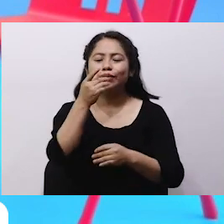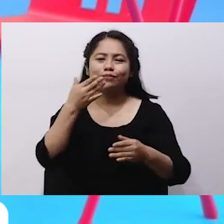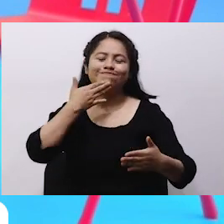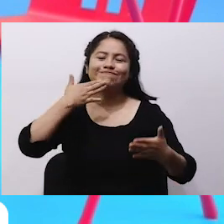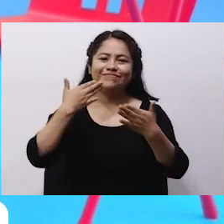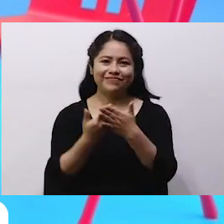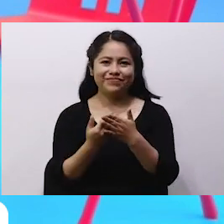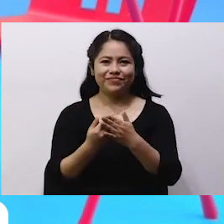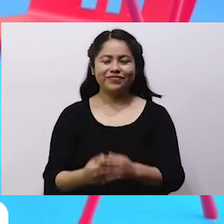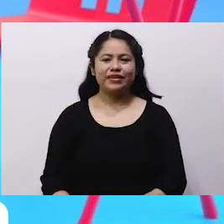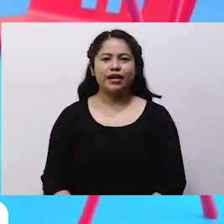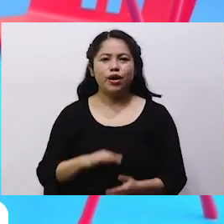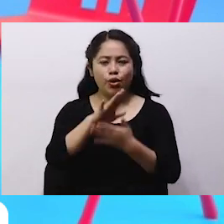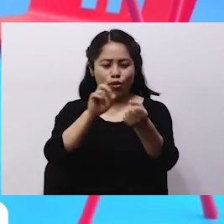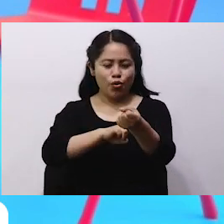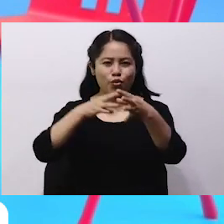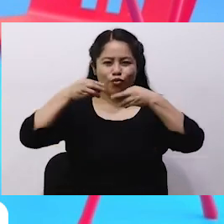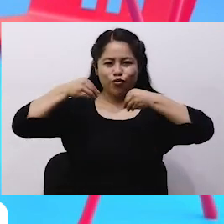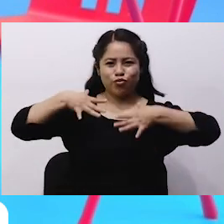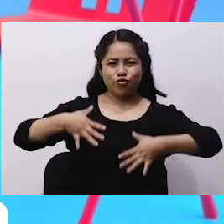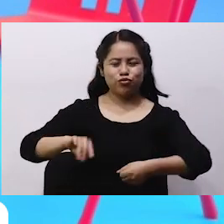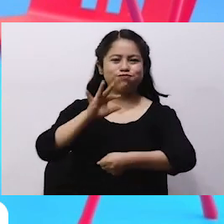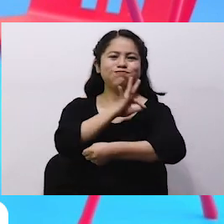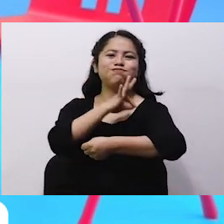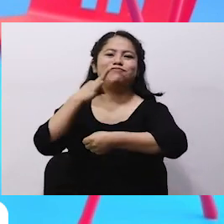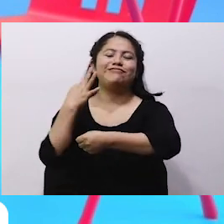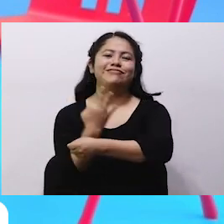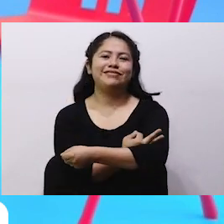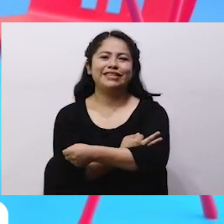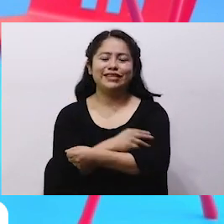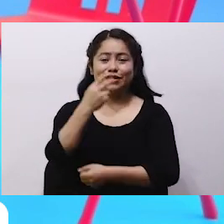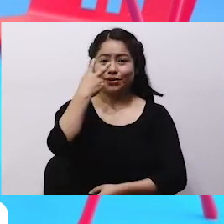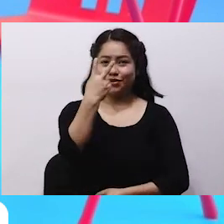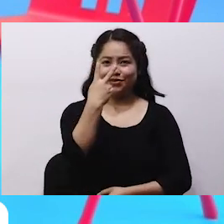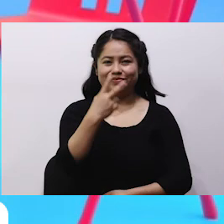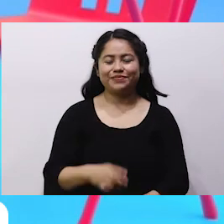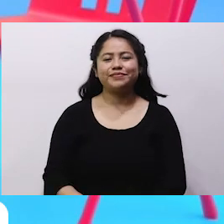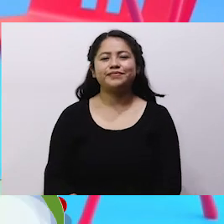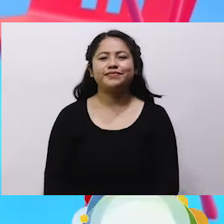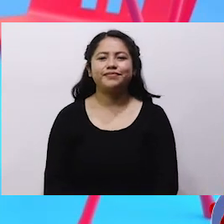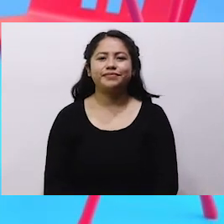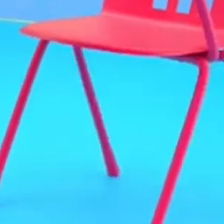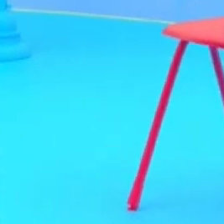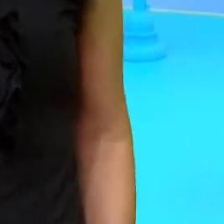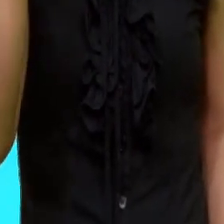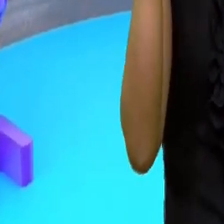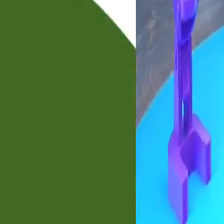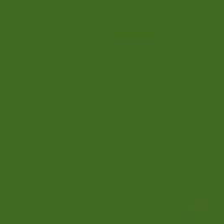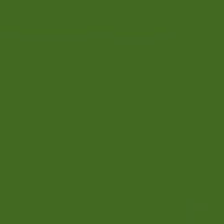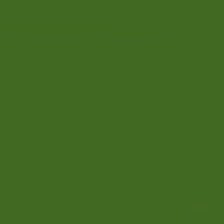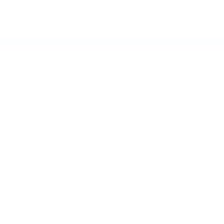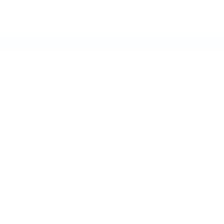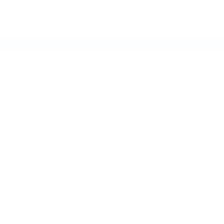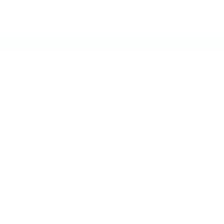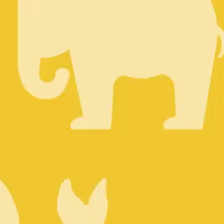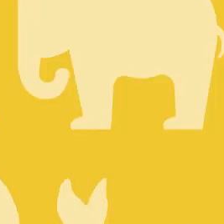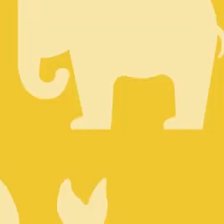cuidarse y alimentarse bien para tener su sistema nervioso muy fuerte. ¡Nos vemos!